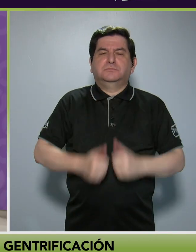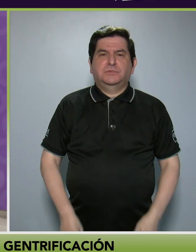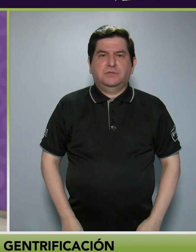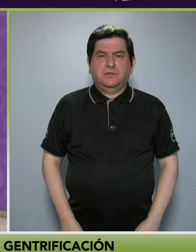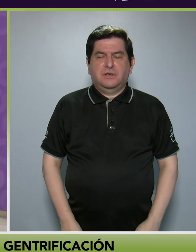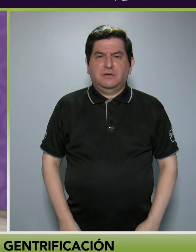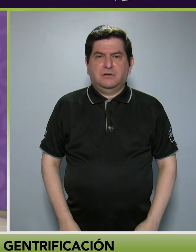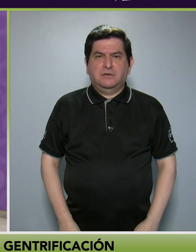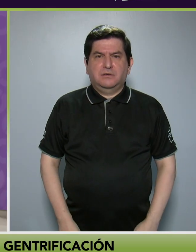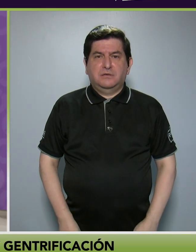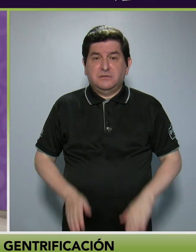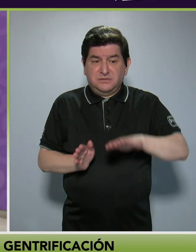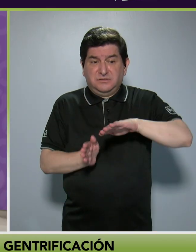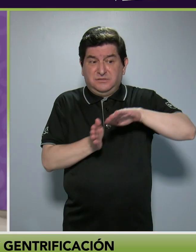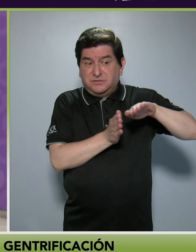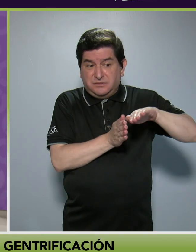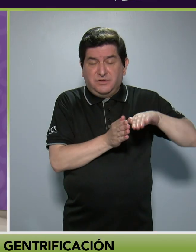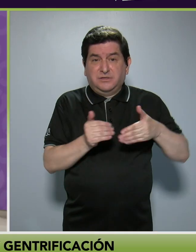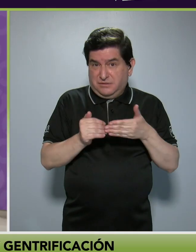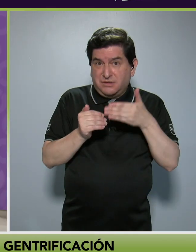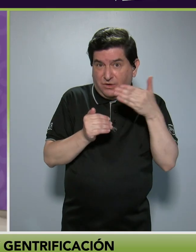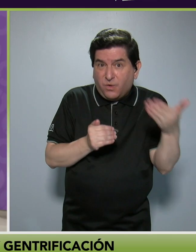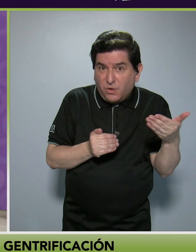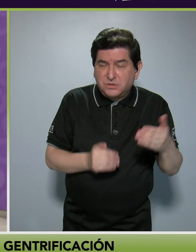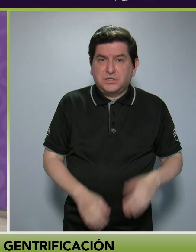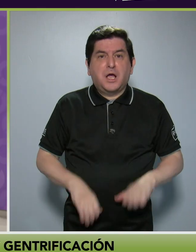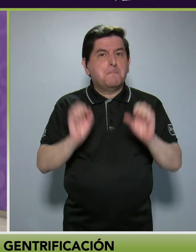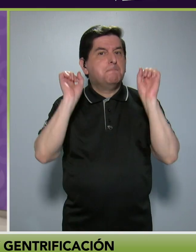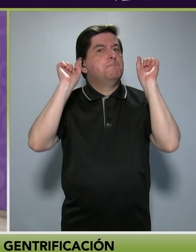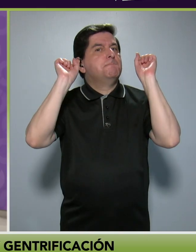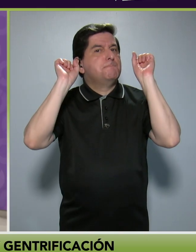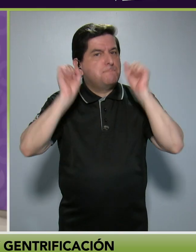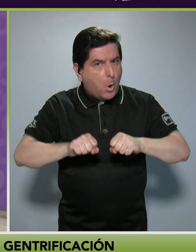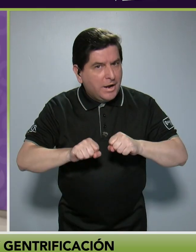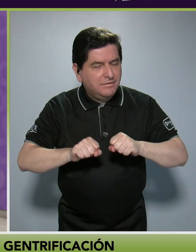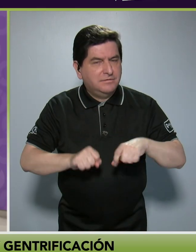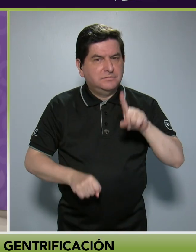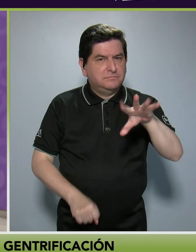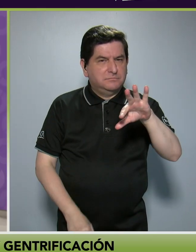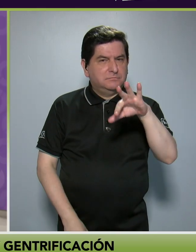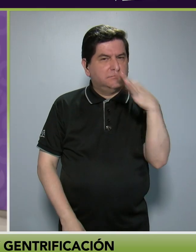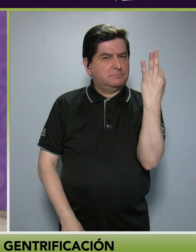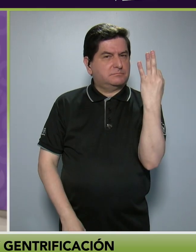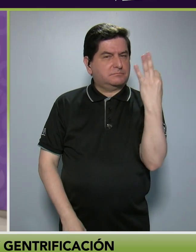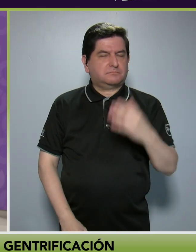en cuenta estos aspectos, podrían de alguna manera